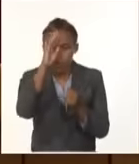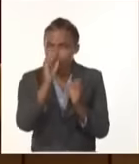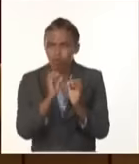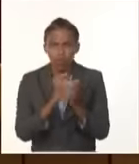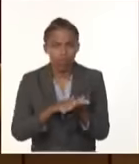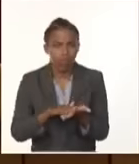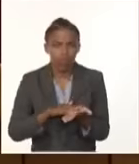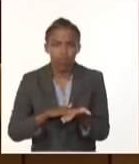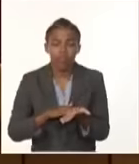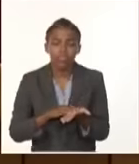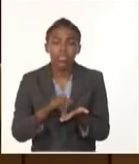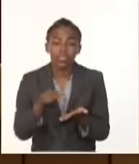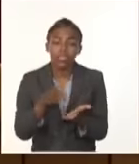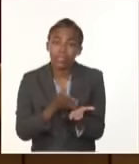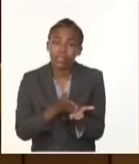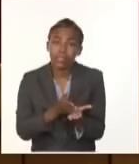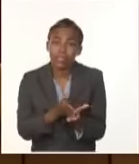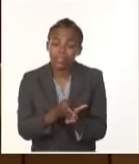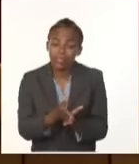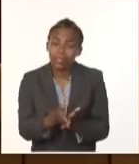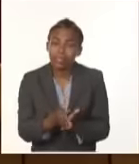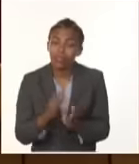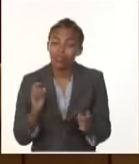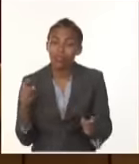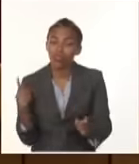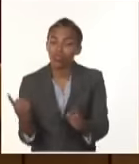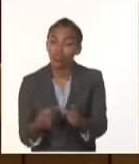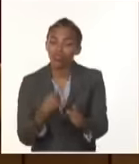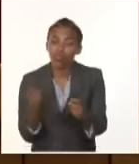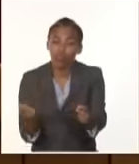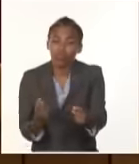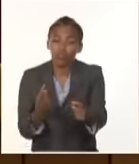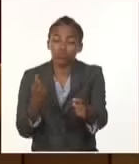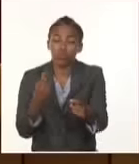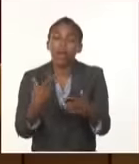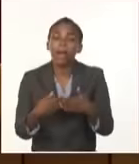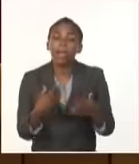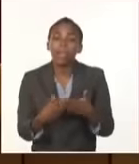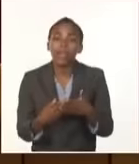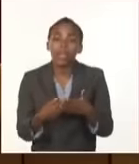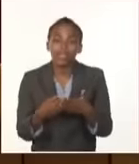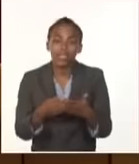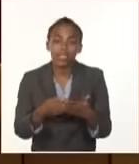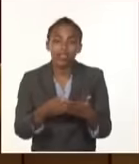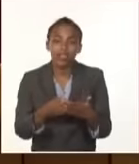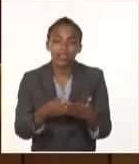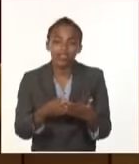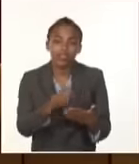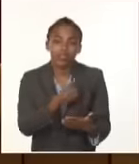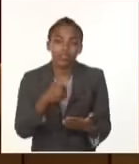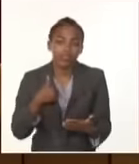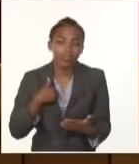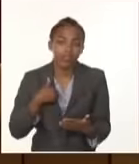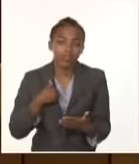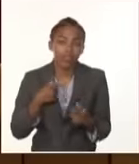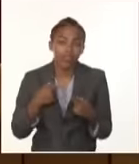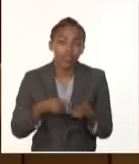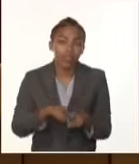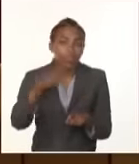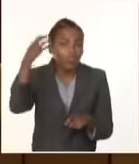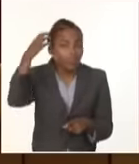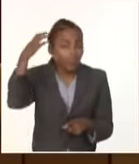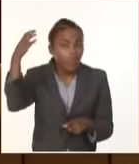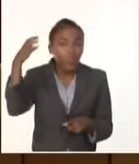Y sigue siendo un reto que la empresa estatal socialista, junto al sector no estatal, avancen a pasos